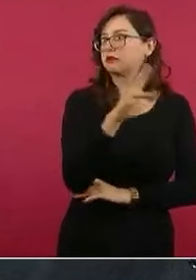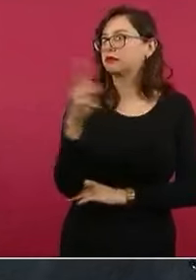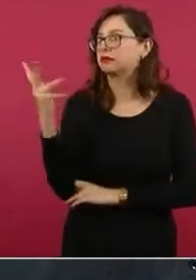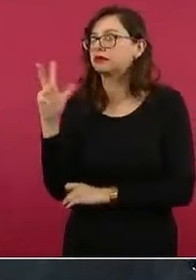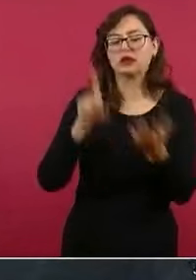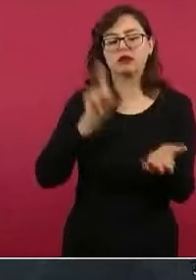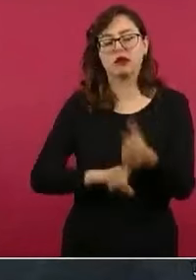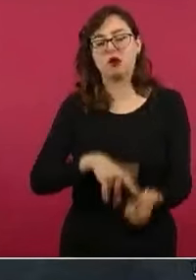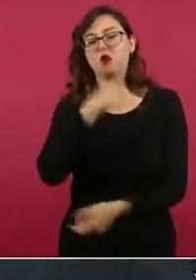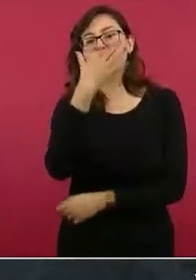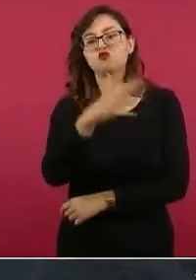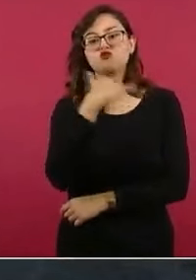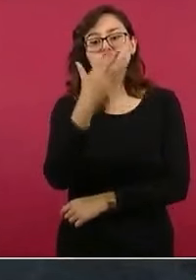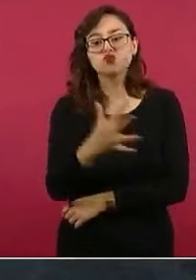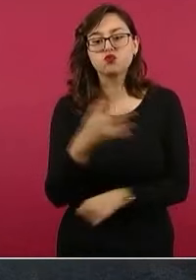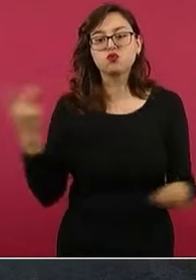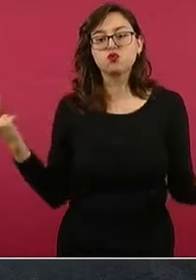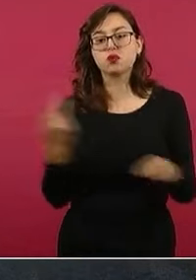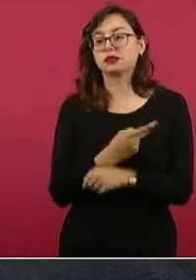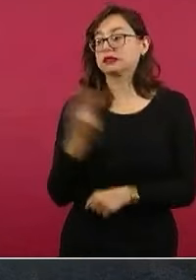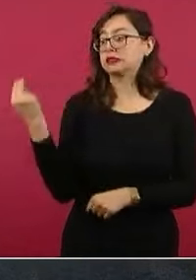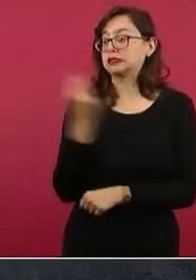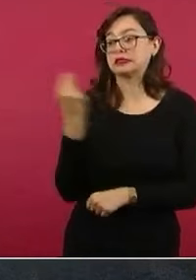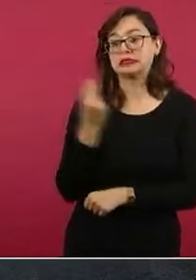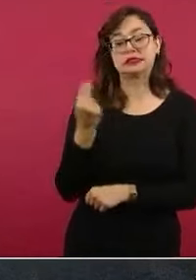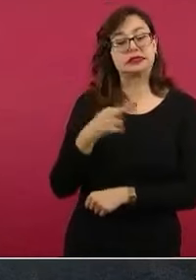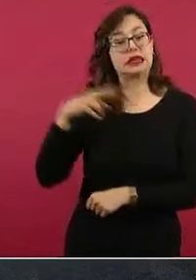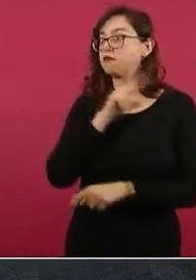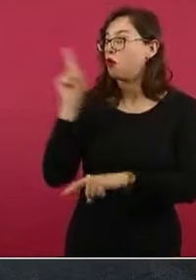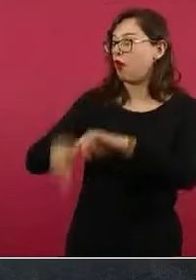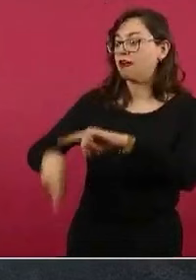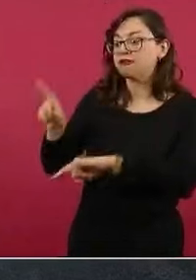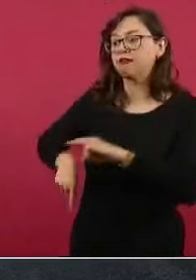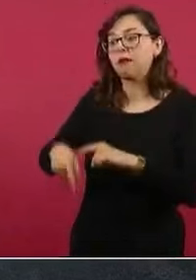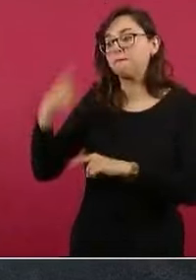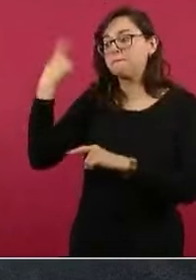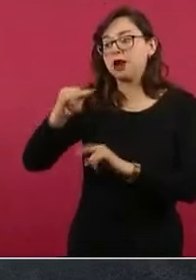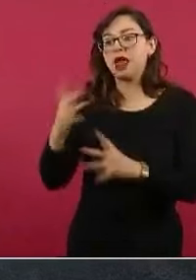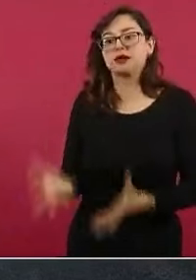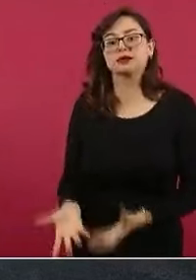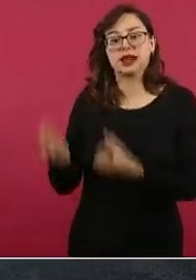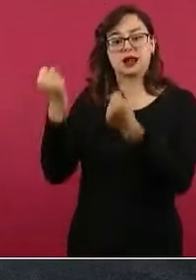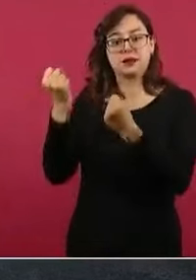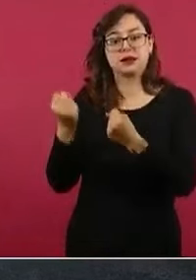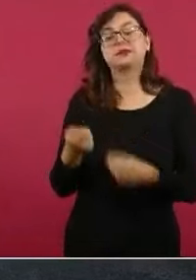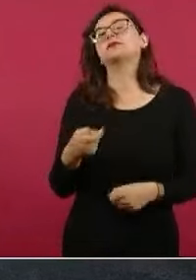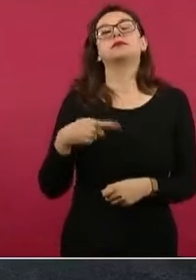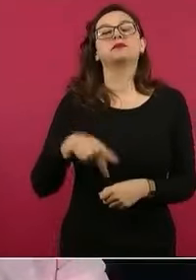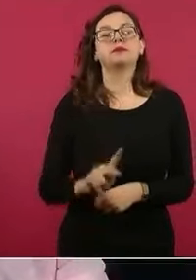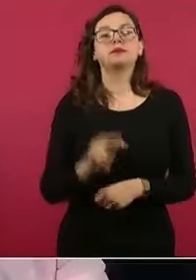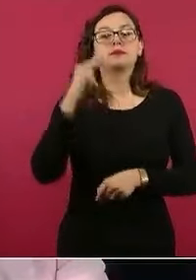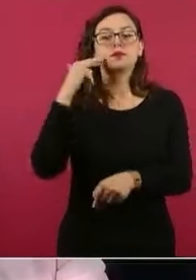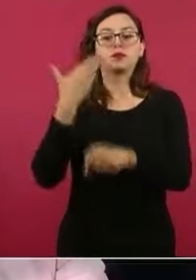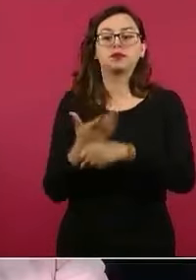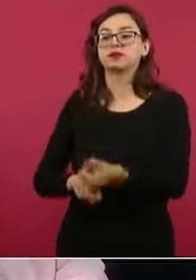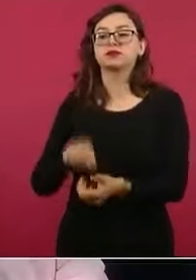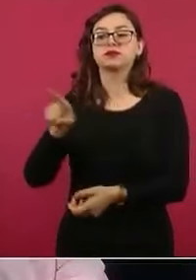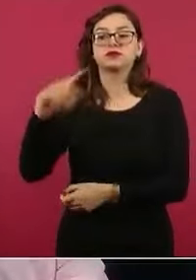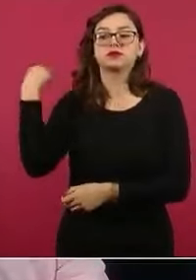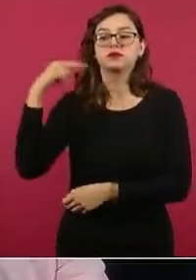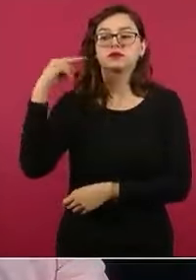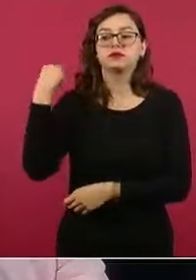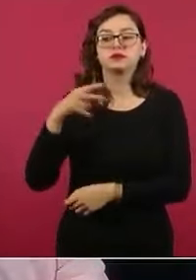y corrupción. Si no se actúa lo antes posible, el ecocidio será irreversible. Sin embargo, la fiscal encargada del caso en el Estado